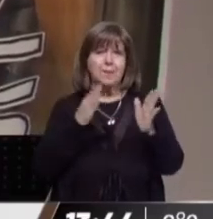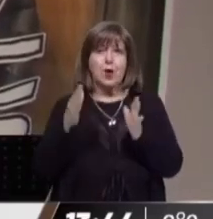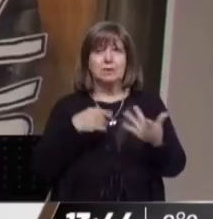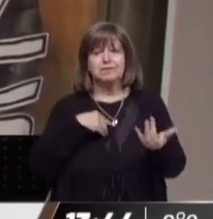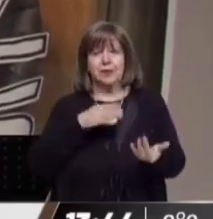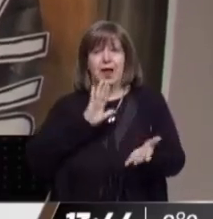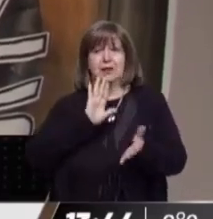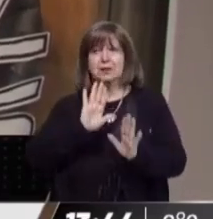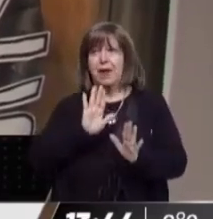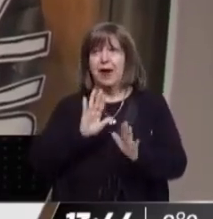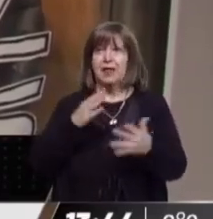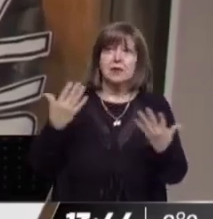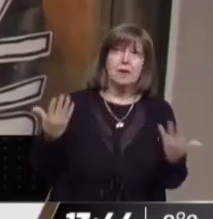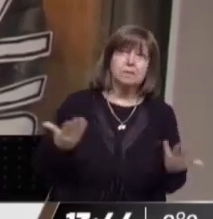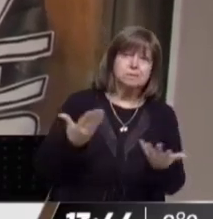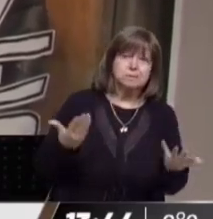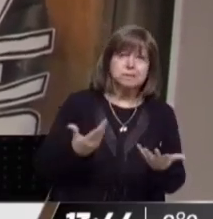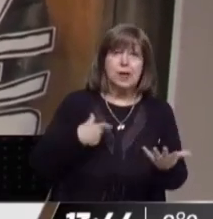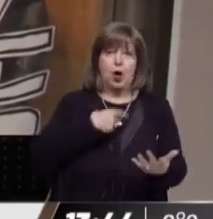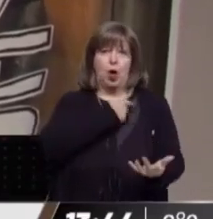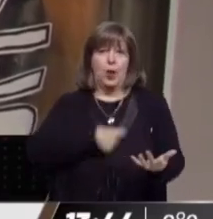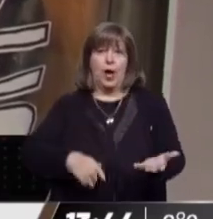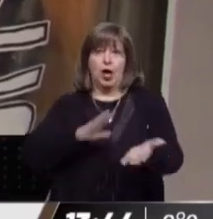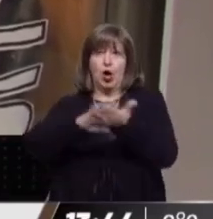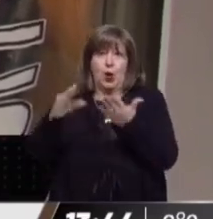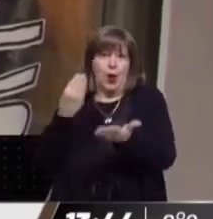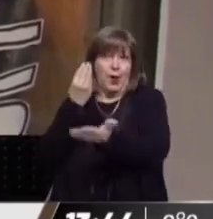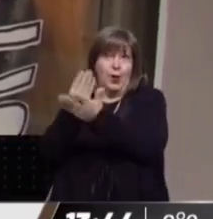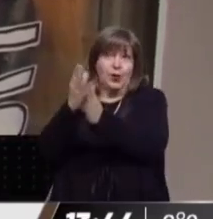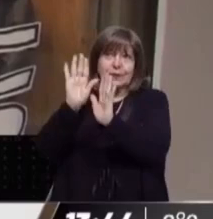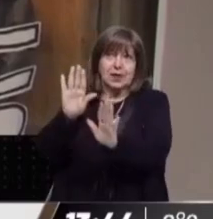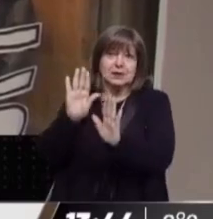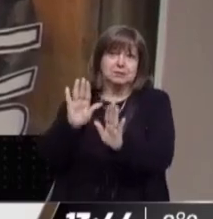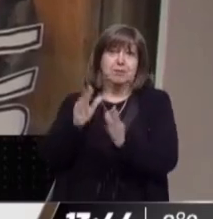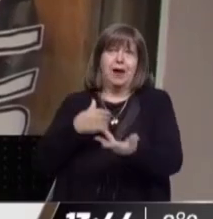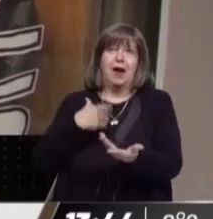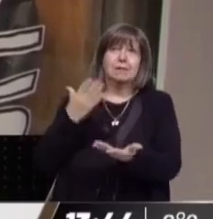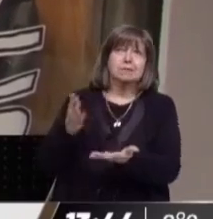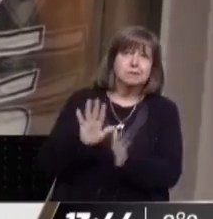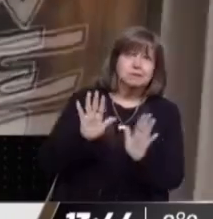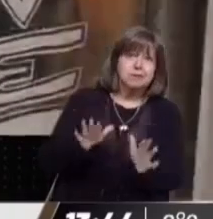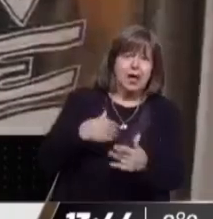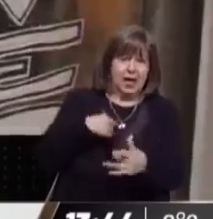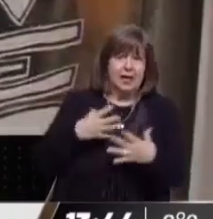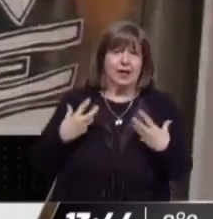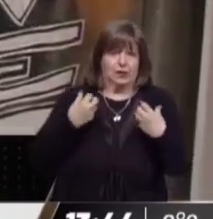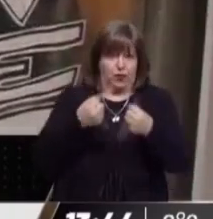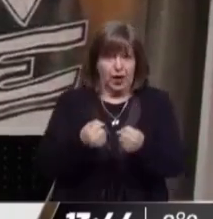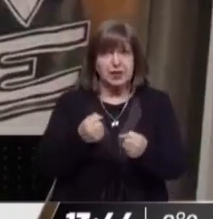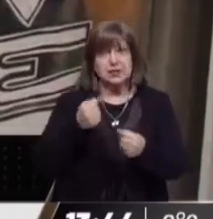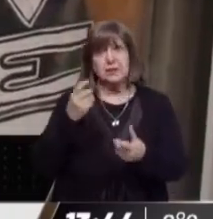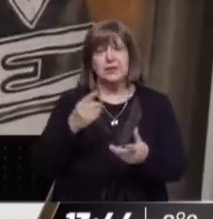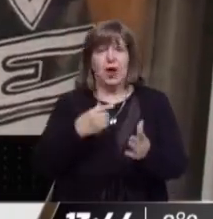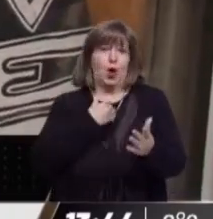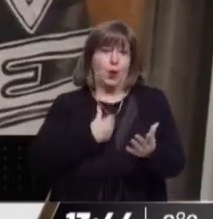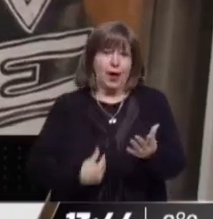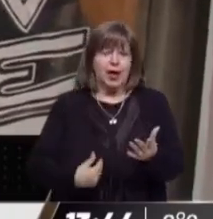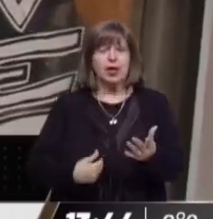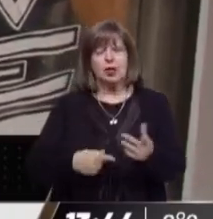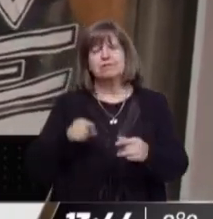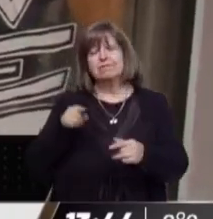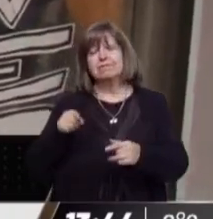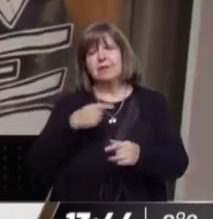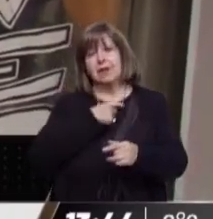transición con el gobierno nuevo y Bueno hay que esperar un poco más hay que hacer esfuerzo se trabaja más